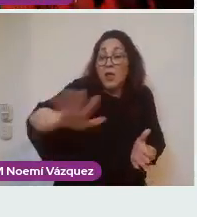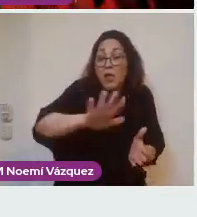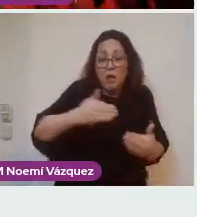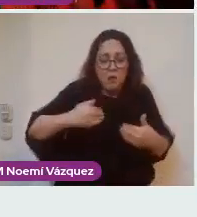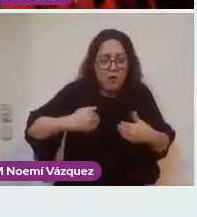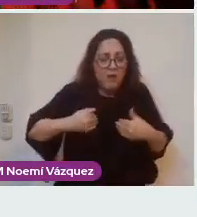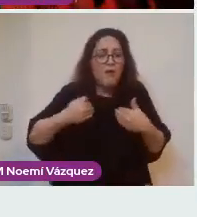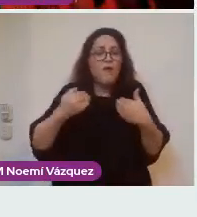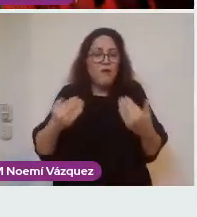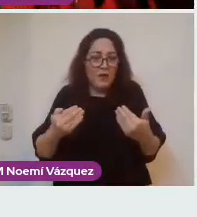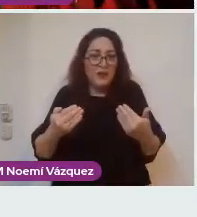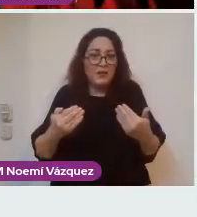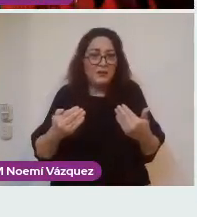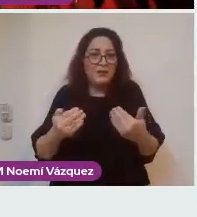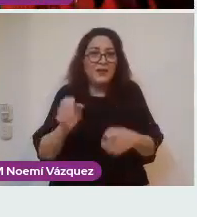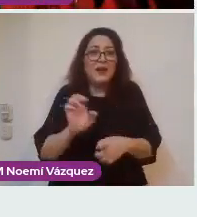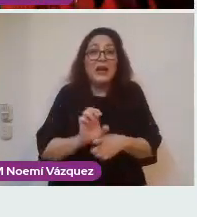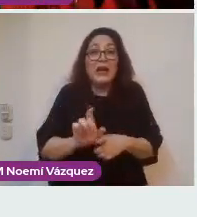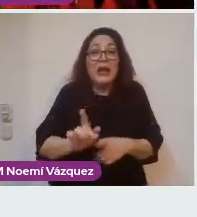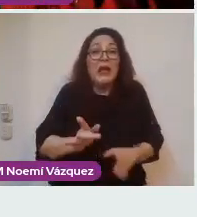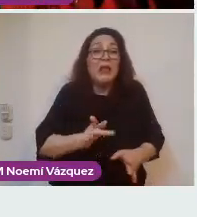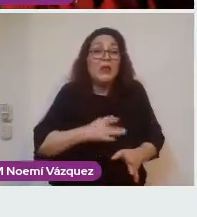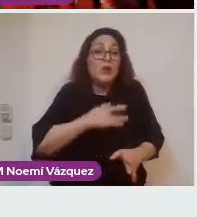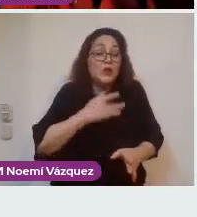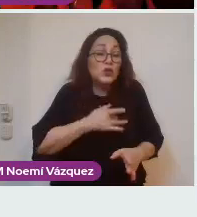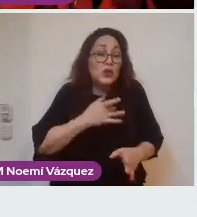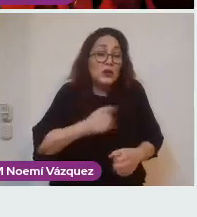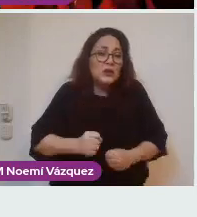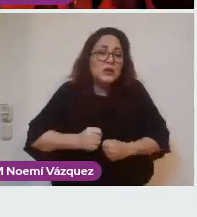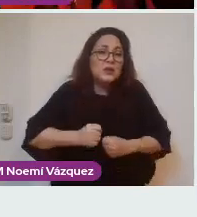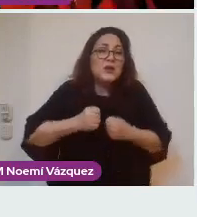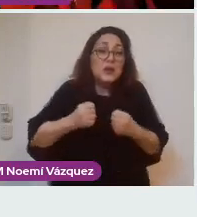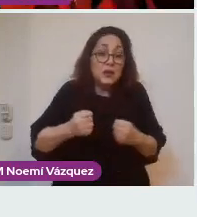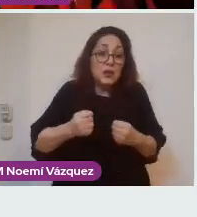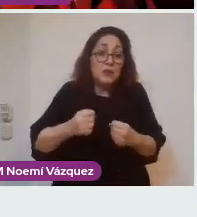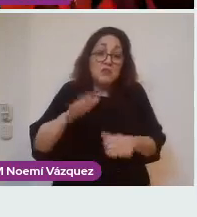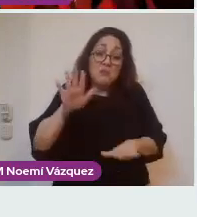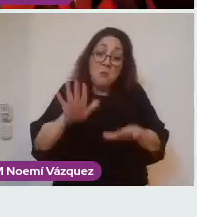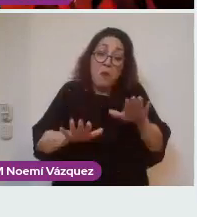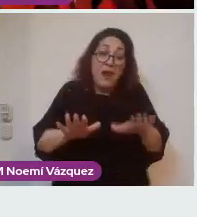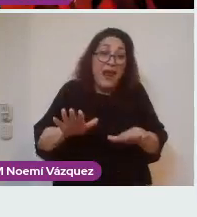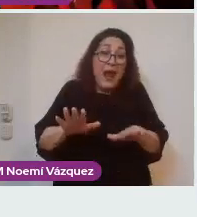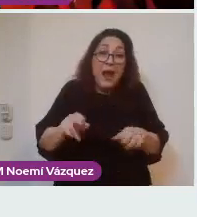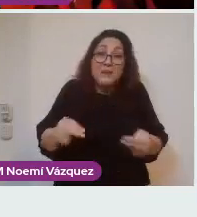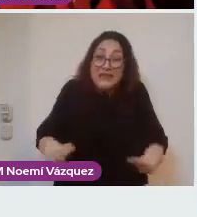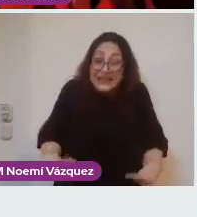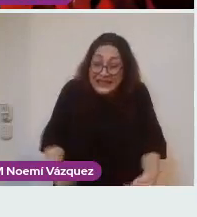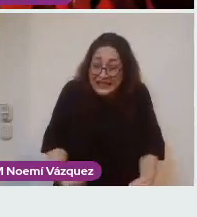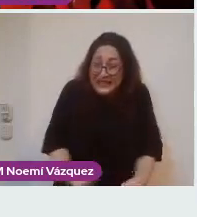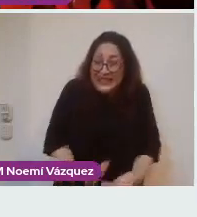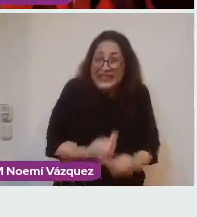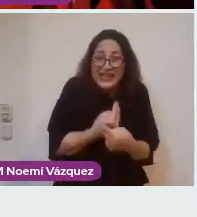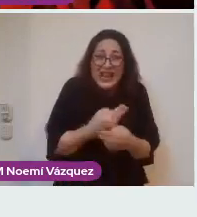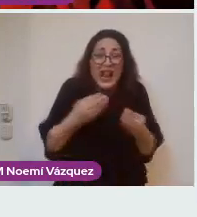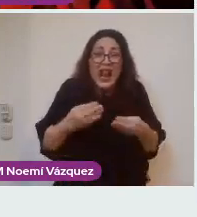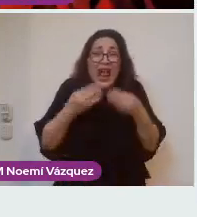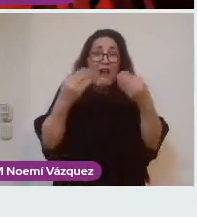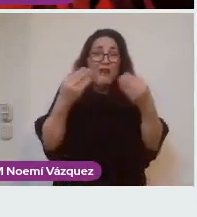como si reflejáramos en nuestra persona todo lo negativo con lo que no estamos pudiendo